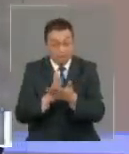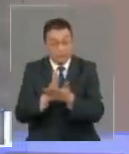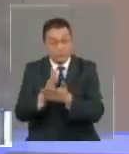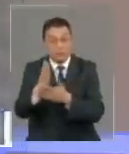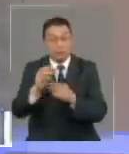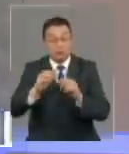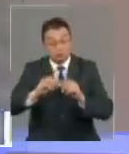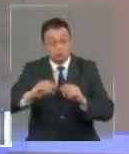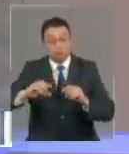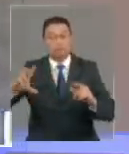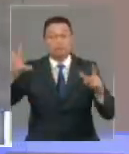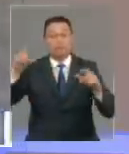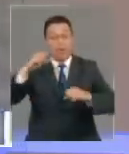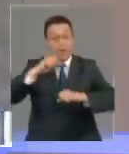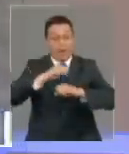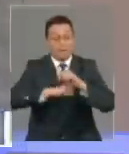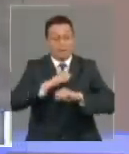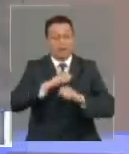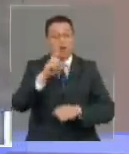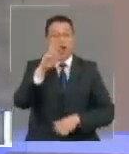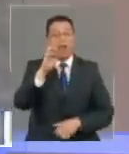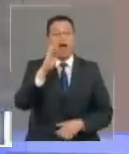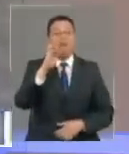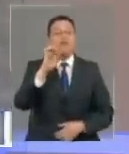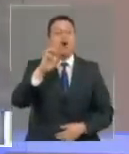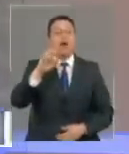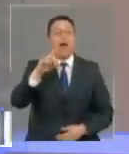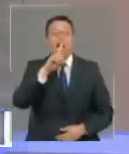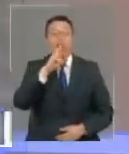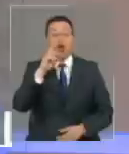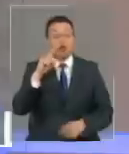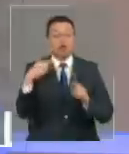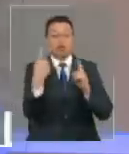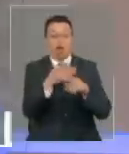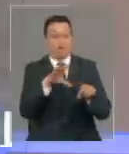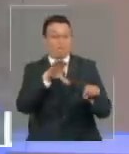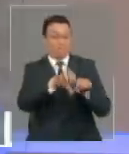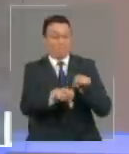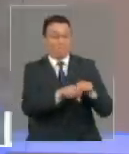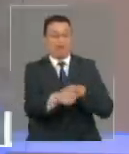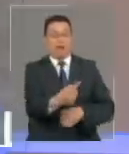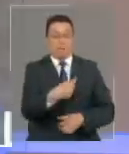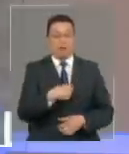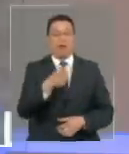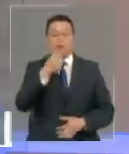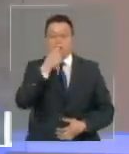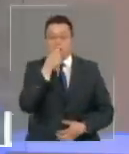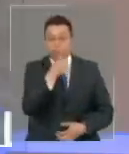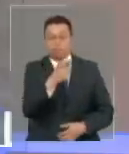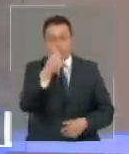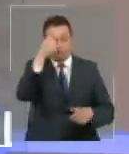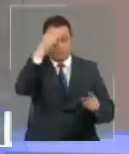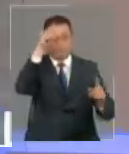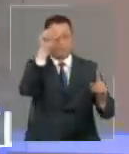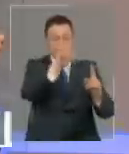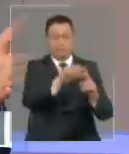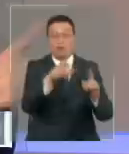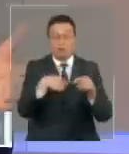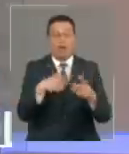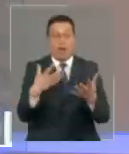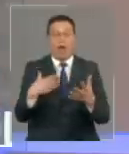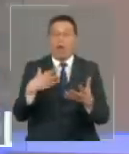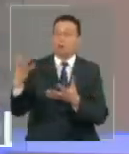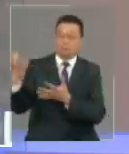cuando los empresarios de laboratorio y los empresarios de farmacia trataron de boicotearnos, lo denunciaron, fueron sancionados, nos